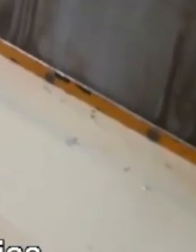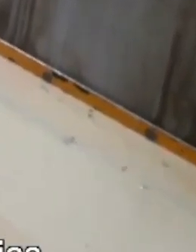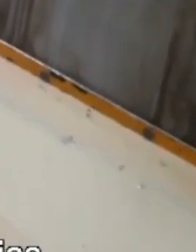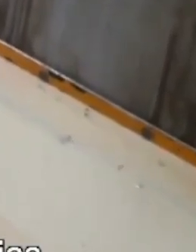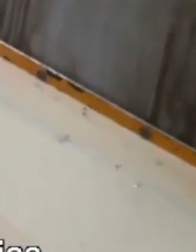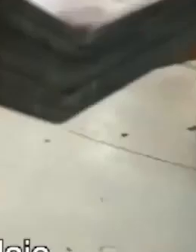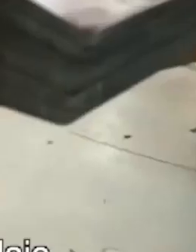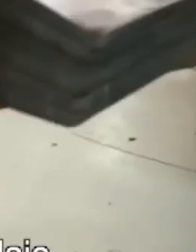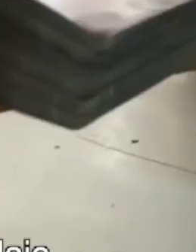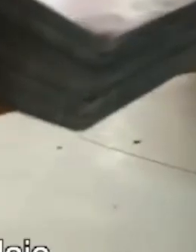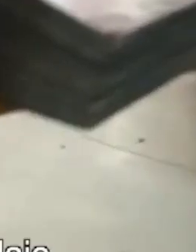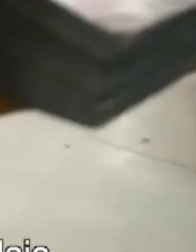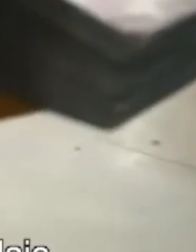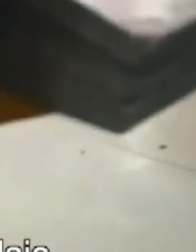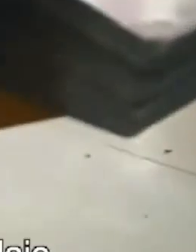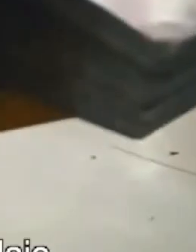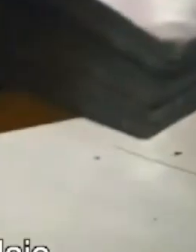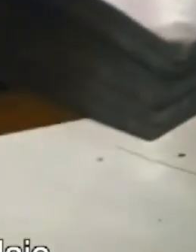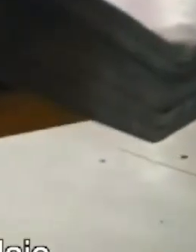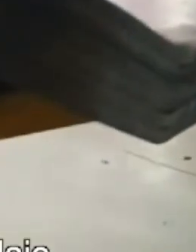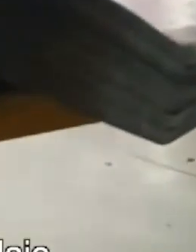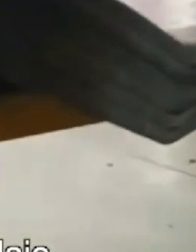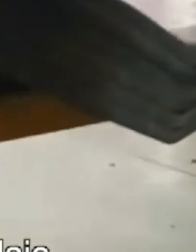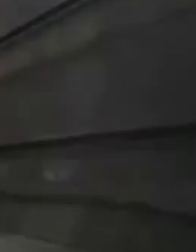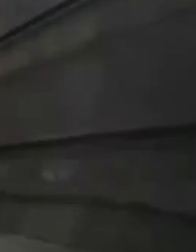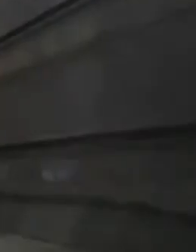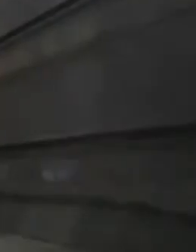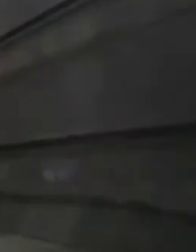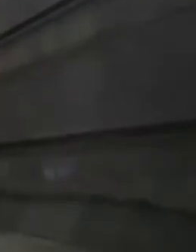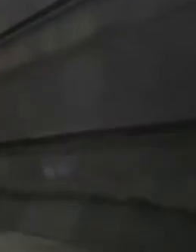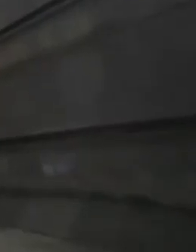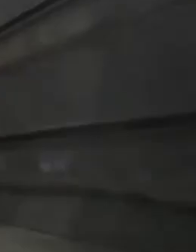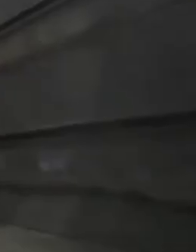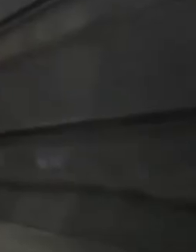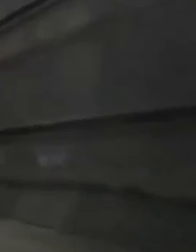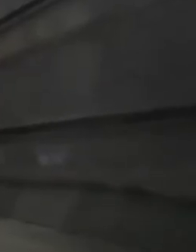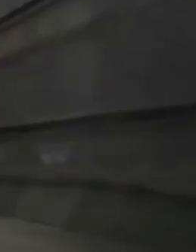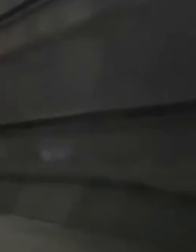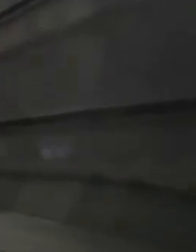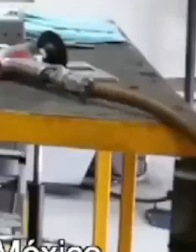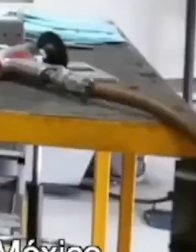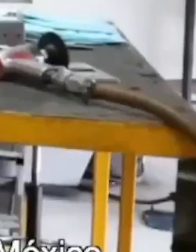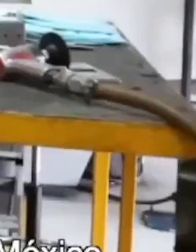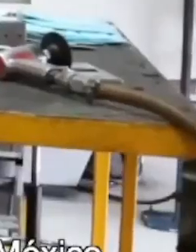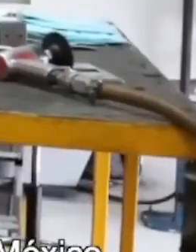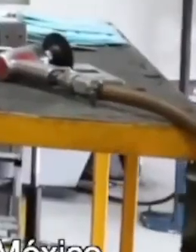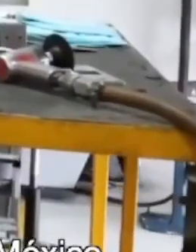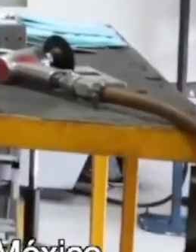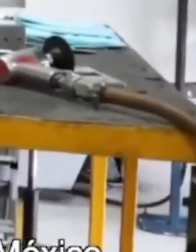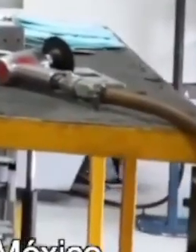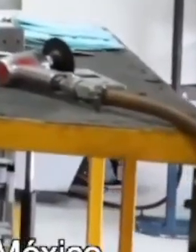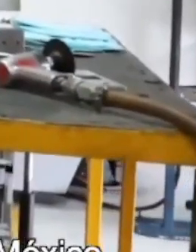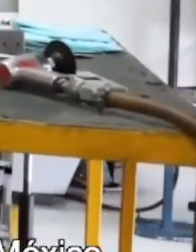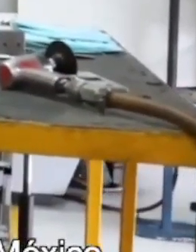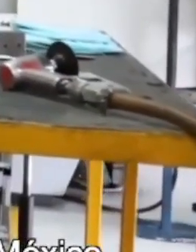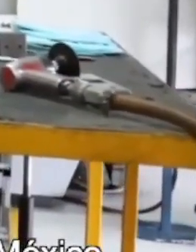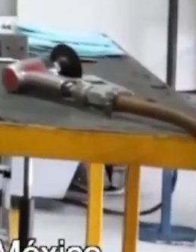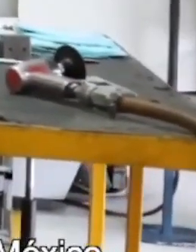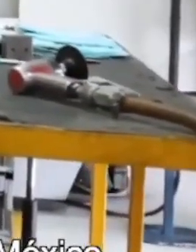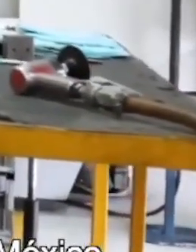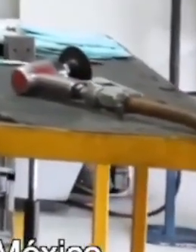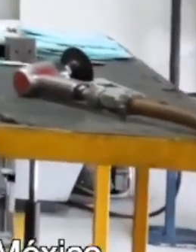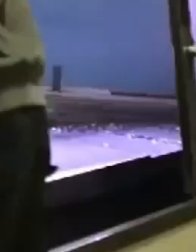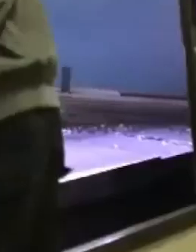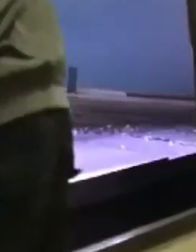partes primarias, que después irán a la línea de ensamblaje para dar forma a los vagones. Los trenes se fabrican completamente